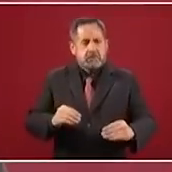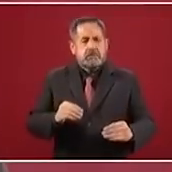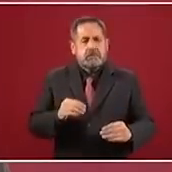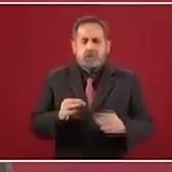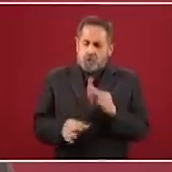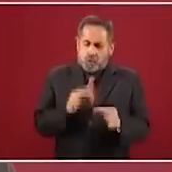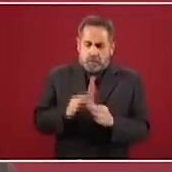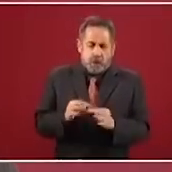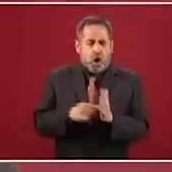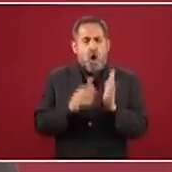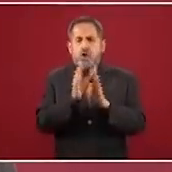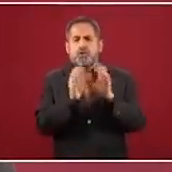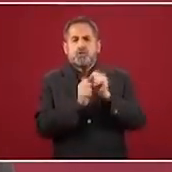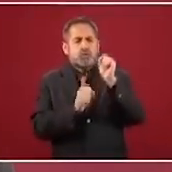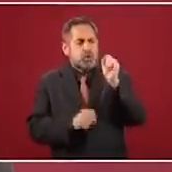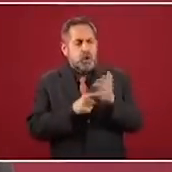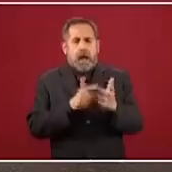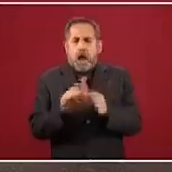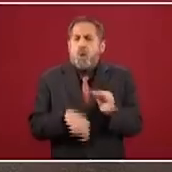que establece la Constitución.